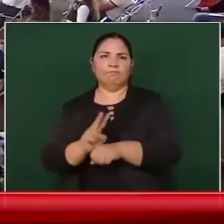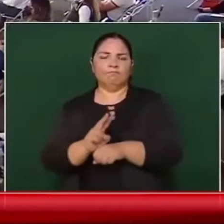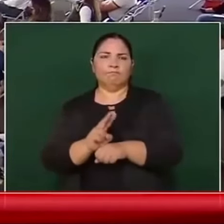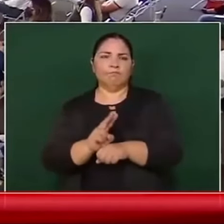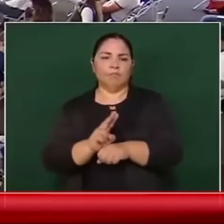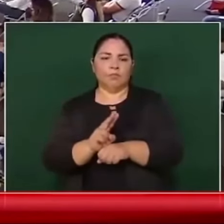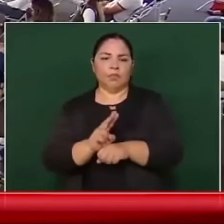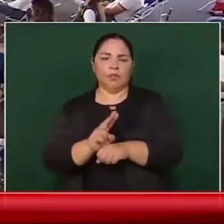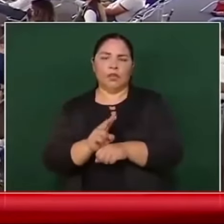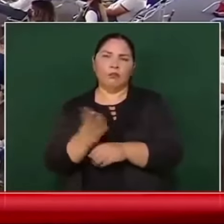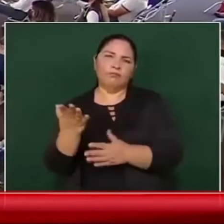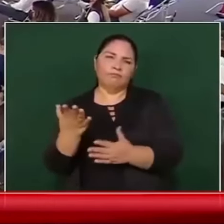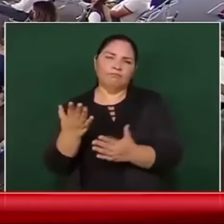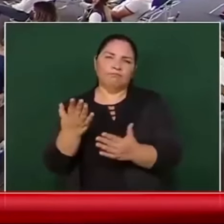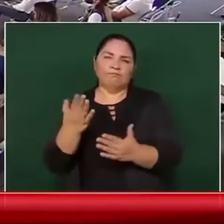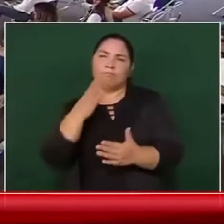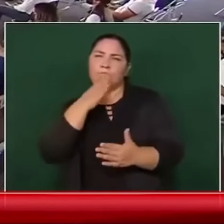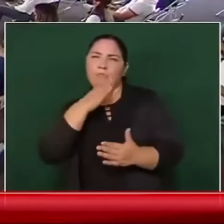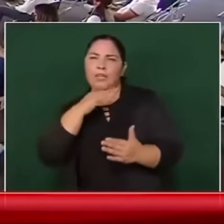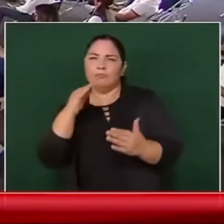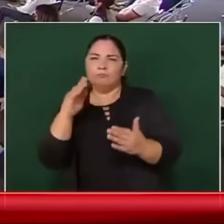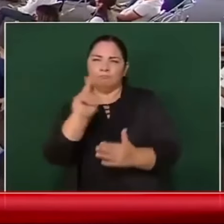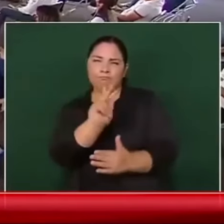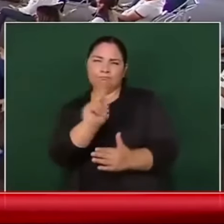son malas las comparaciones